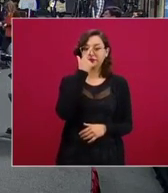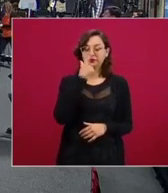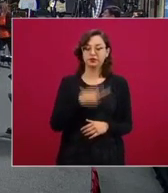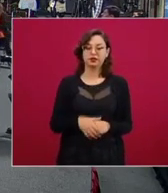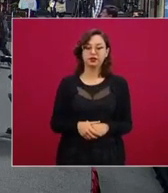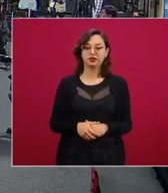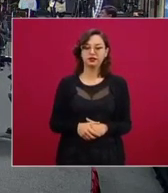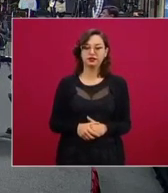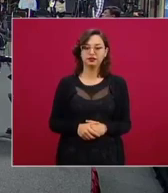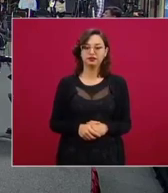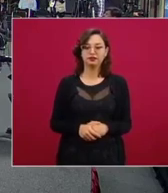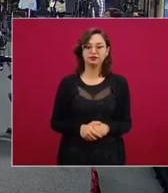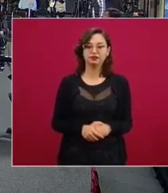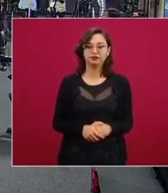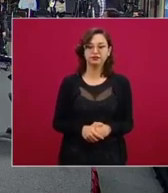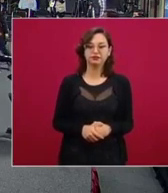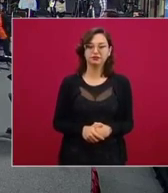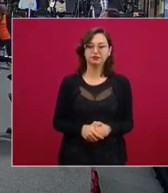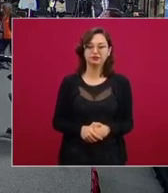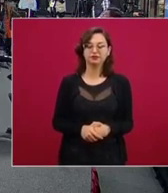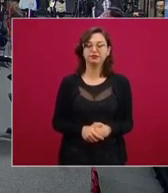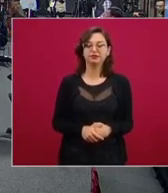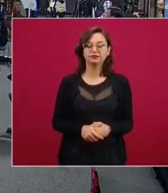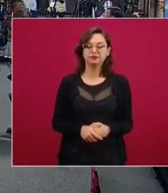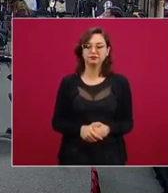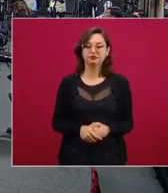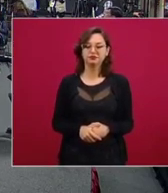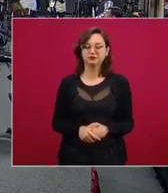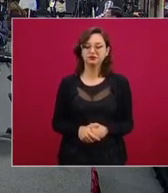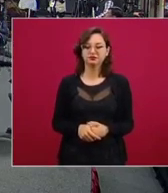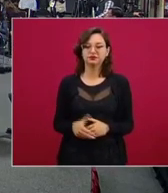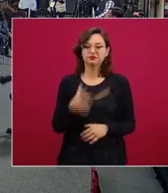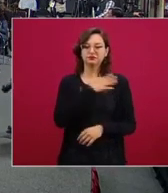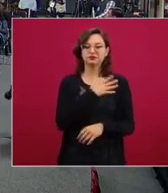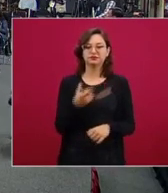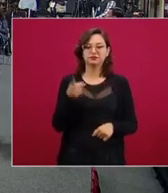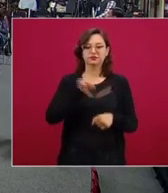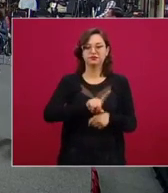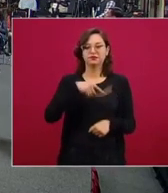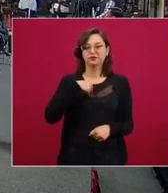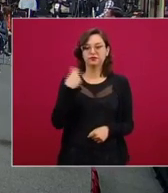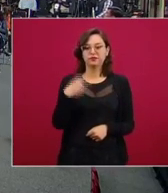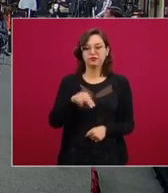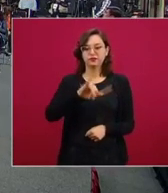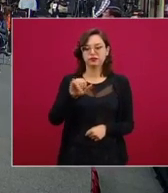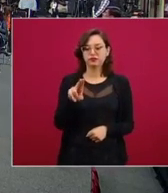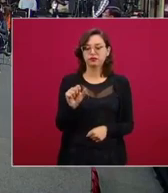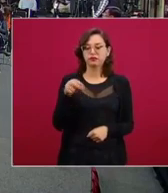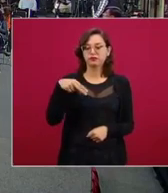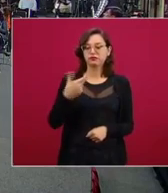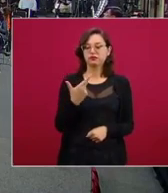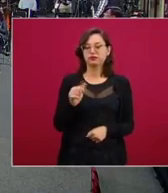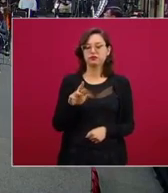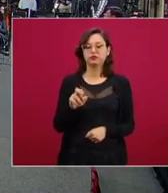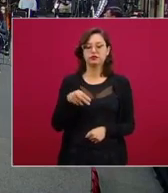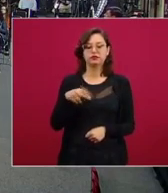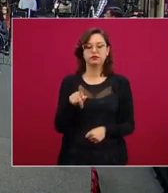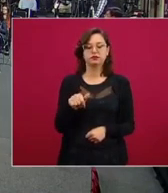los detalles de la mañanera, ¿eh? Aquí vienes a hablar de educación y de lo que está diciendo el secretario de Educación. Si quieres escuchar la mañanera, vete al